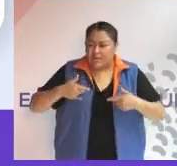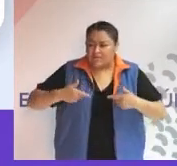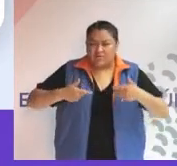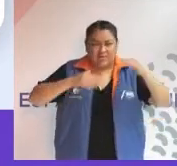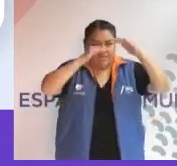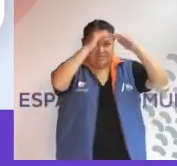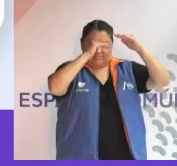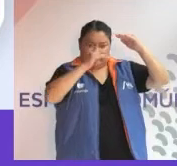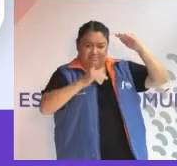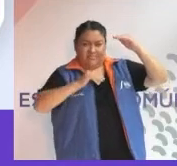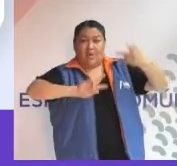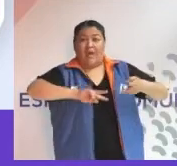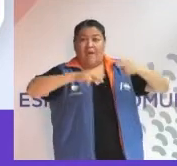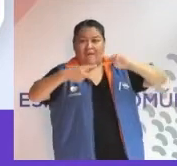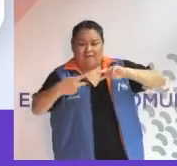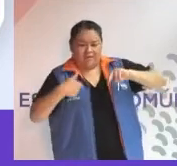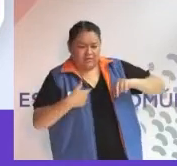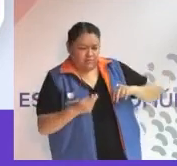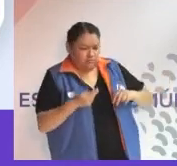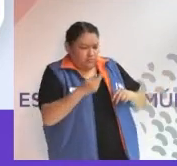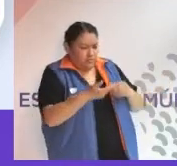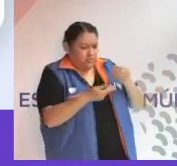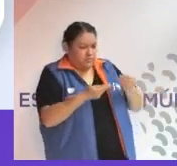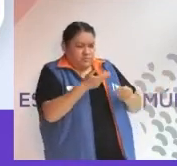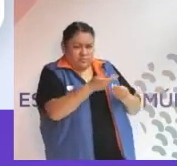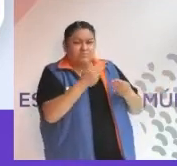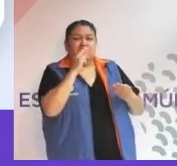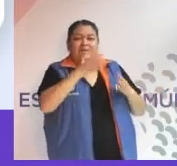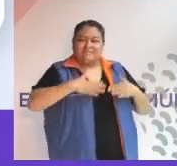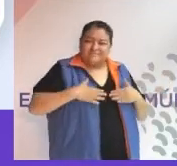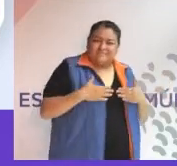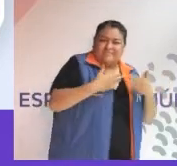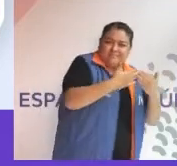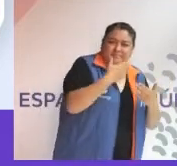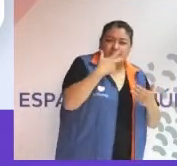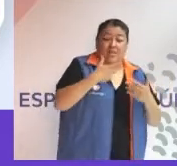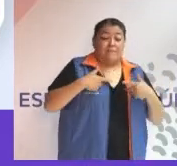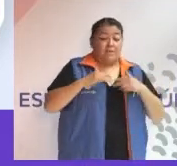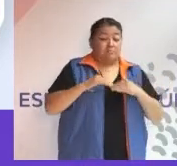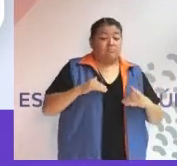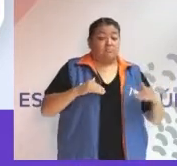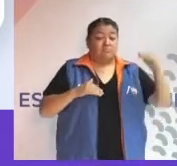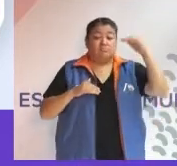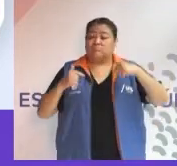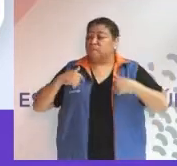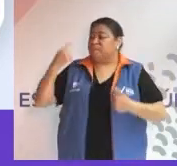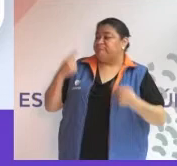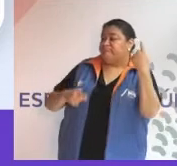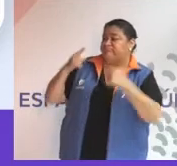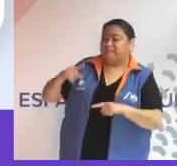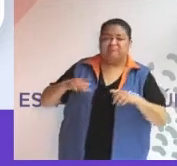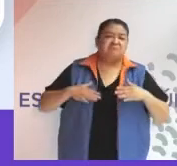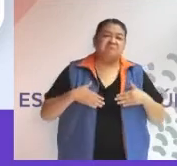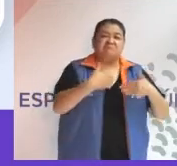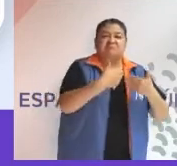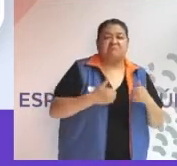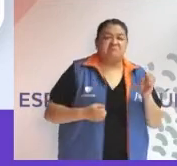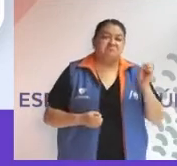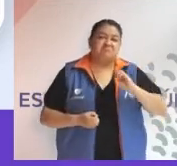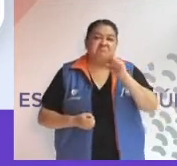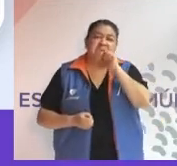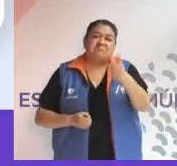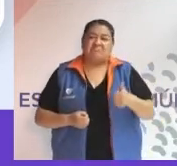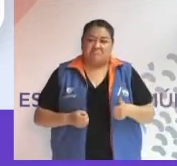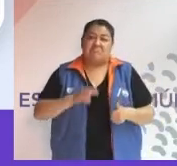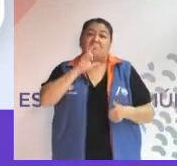eso genera mucho mayor confianza que cuando hay pues acá un consejo que decide qué hacer y cómo se hace y nada más se